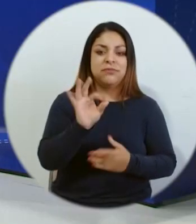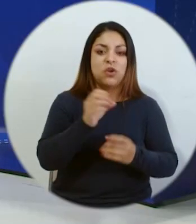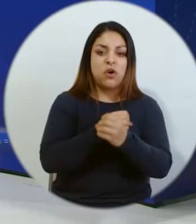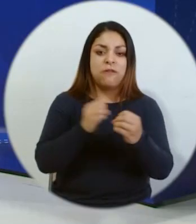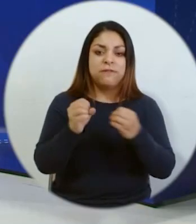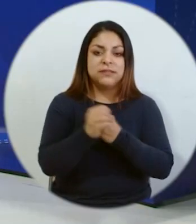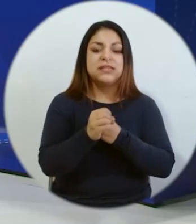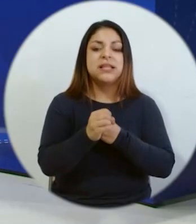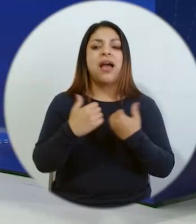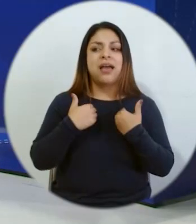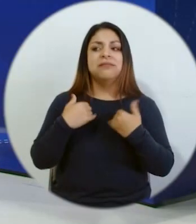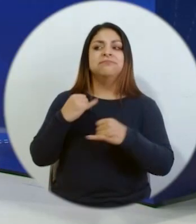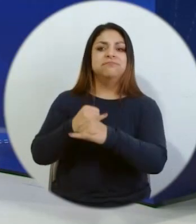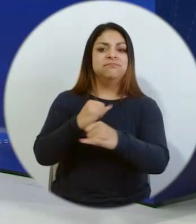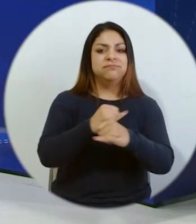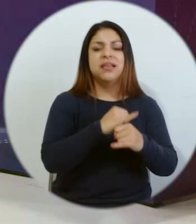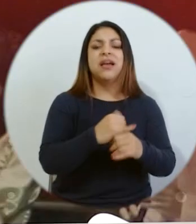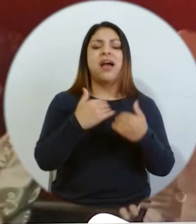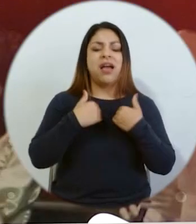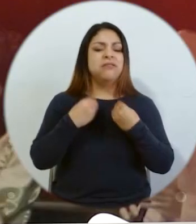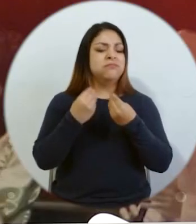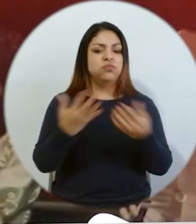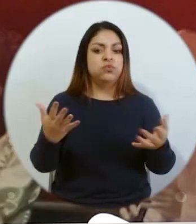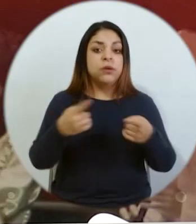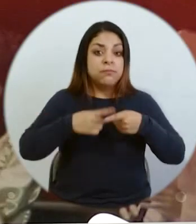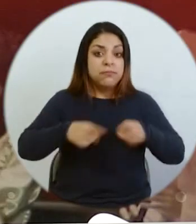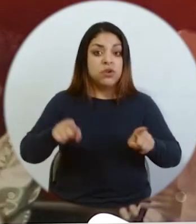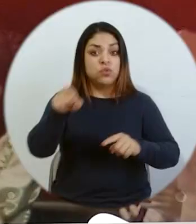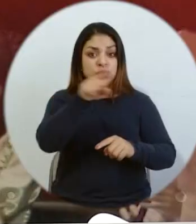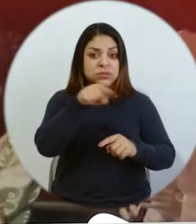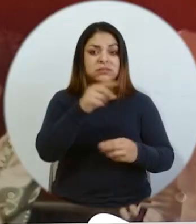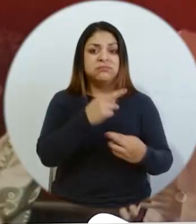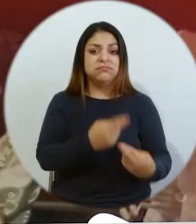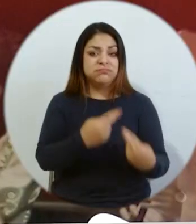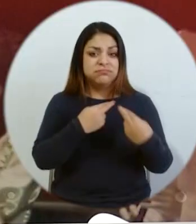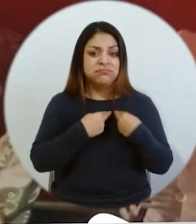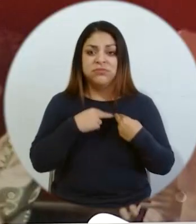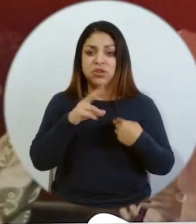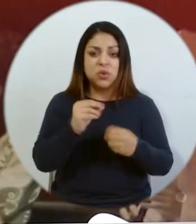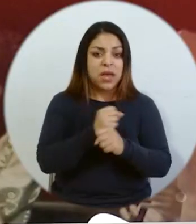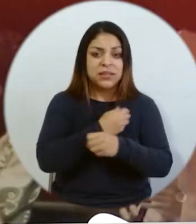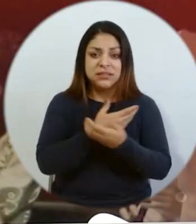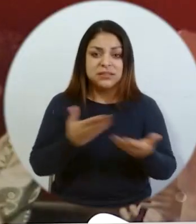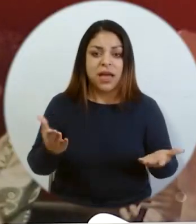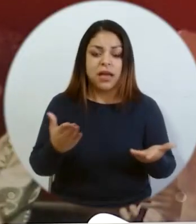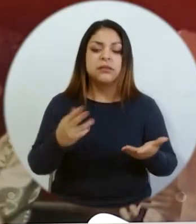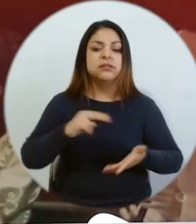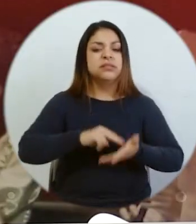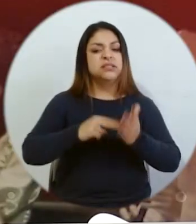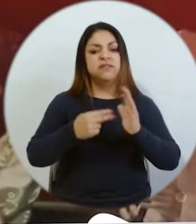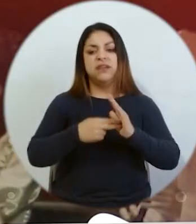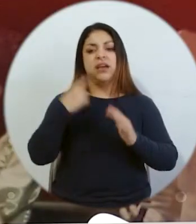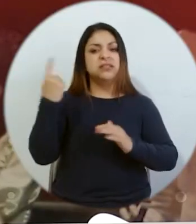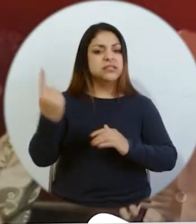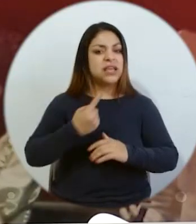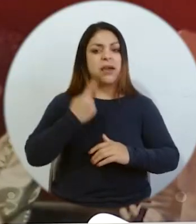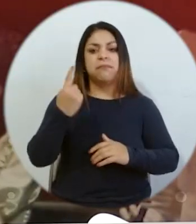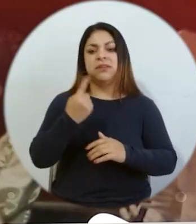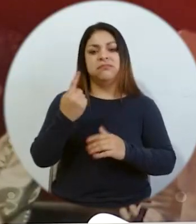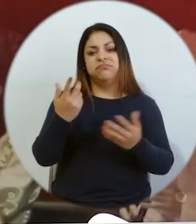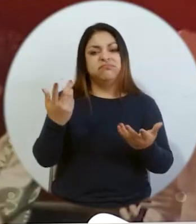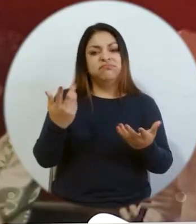esta búsqueda de corresponsabilidad, pero aún así, si no asumimos nuestra cuota de responsabilidad, nuestra respuesta será